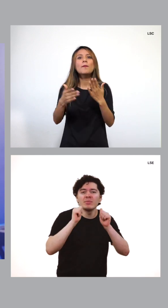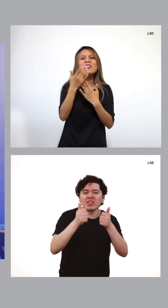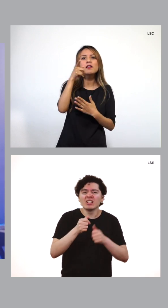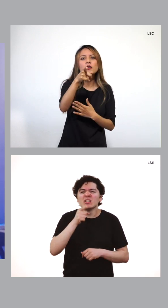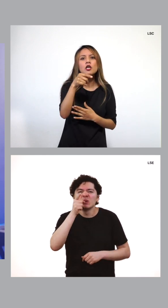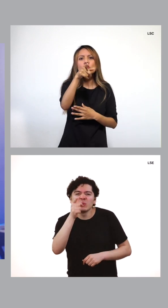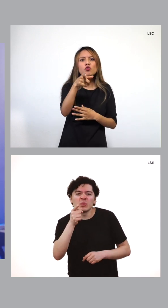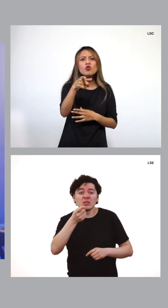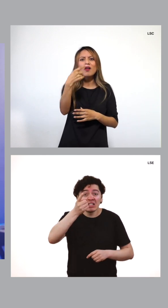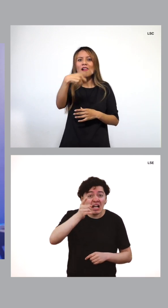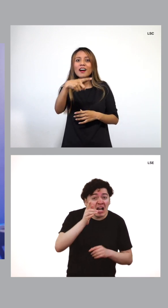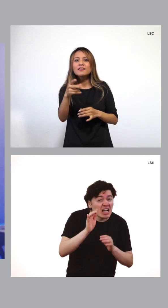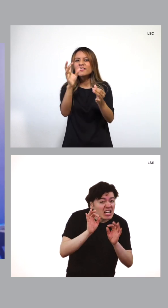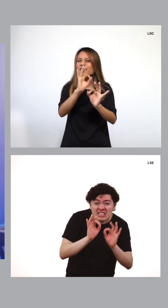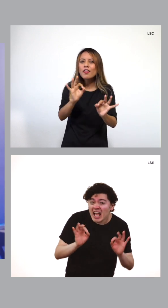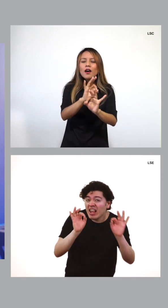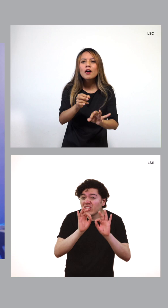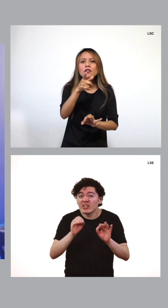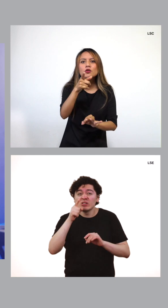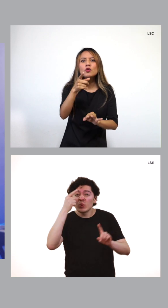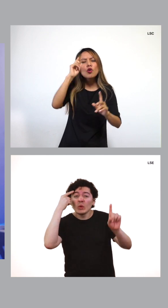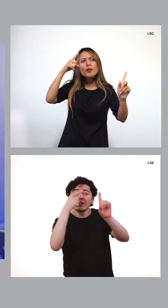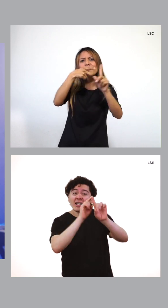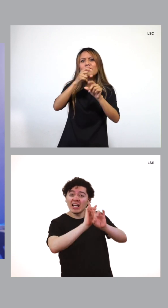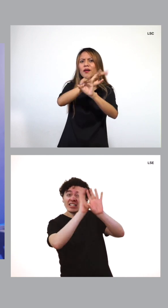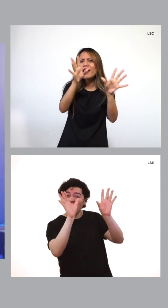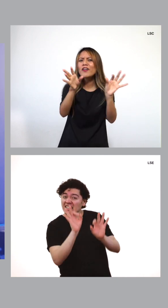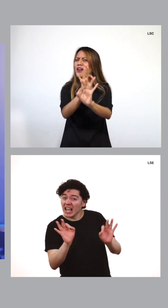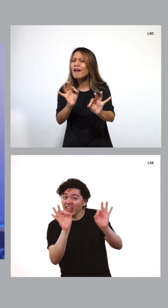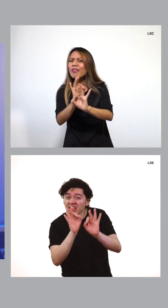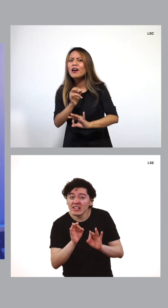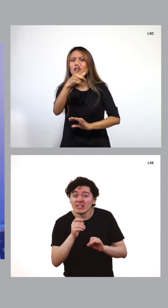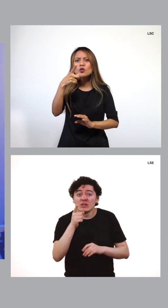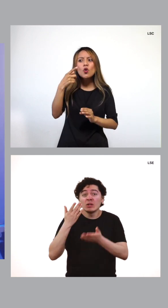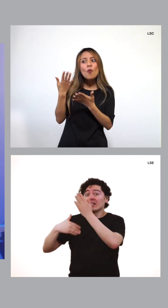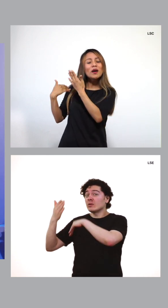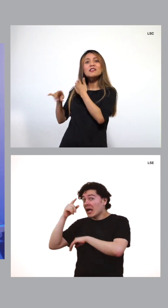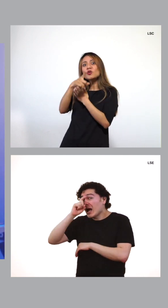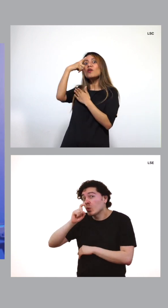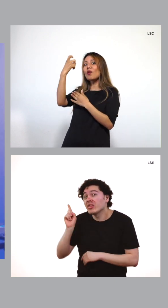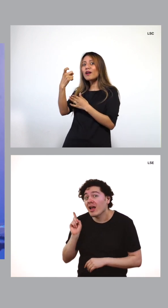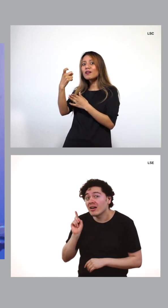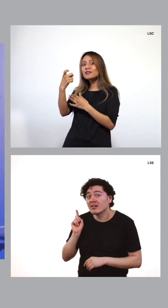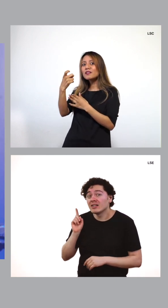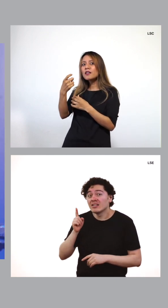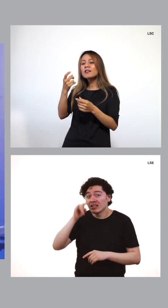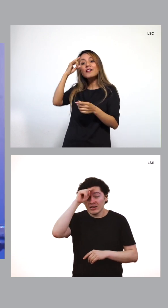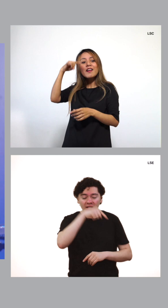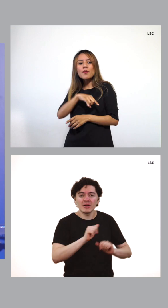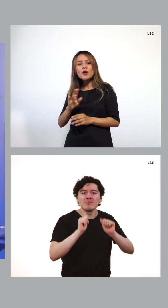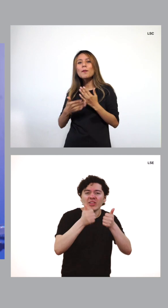lo que necesitas, no vales la pena, nunca lo podrás lograr. No recuerdas tu pasado, no recuerdas tus fallos y empieza a